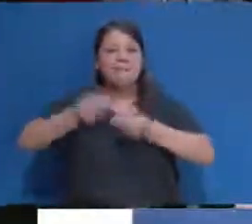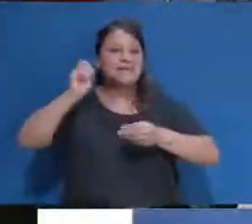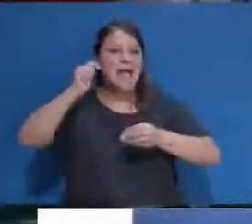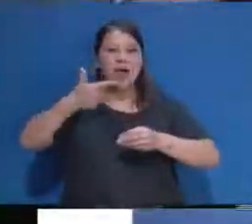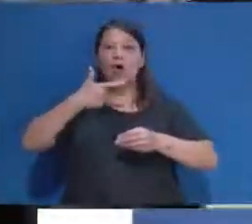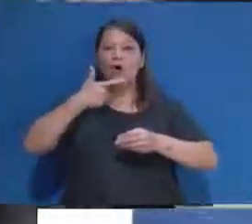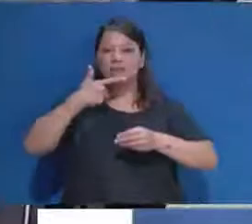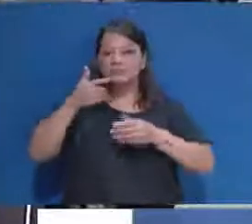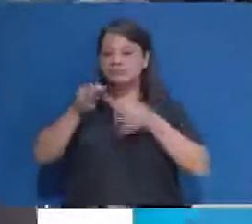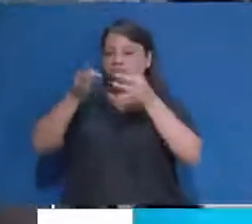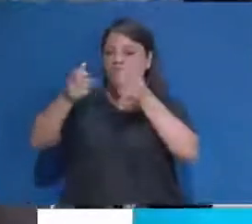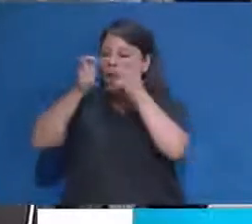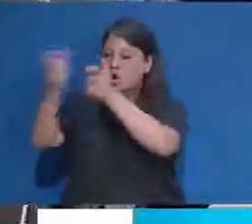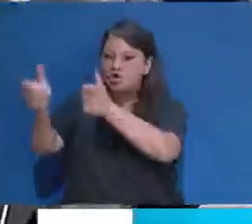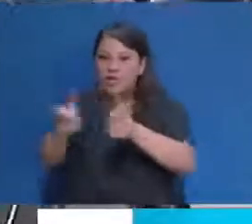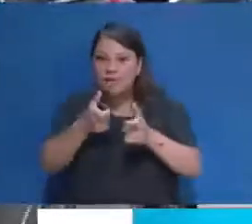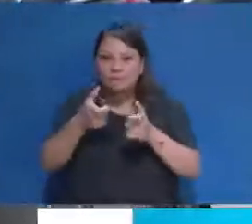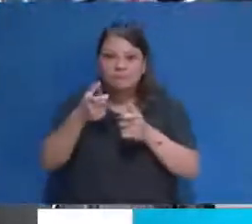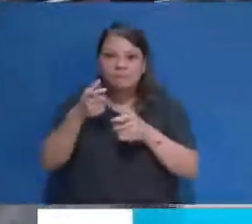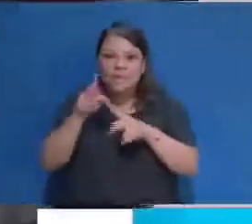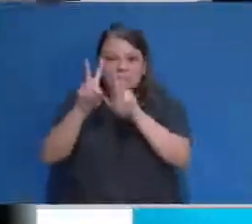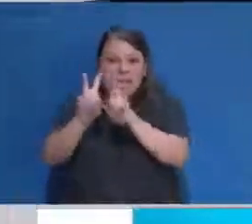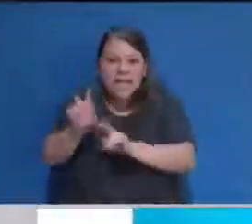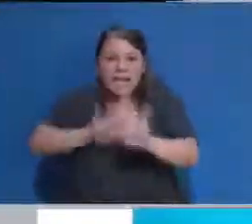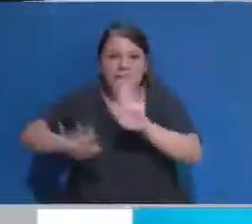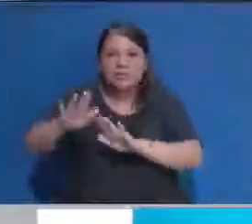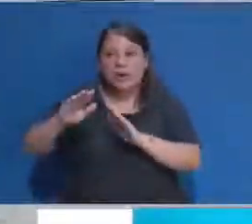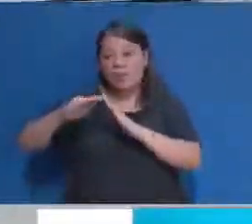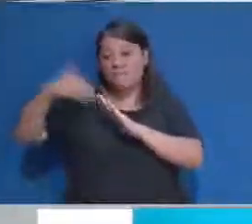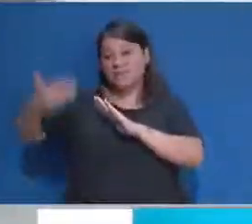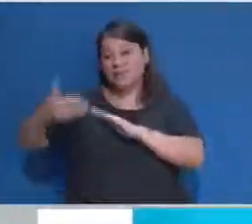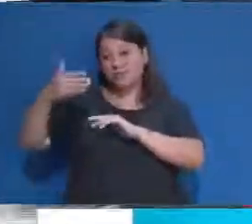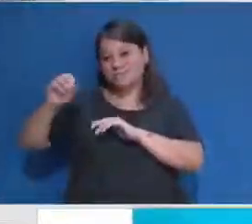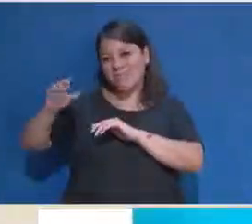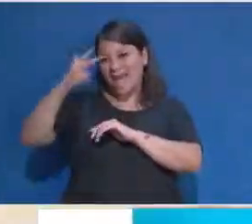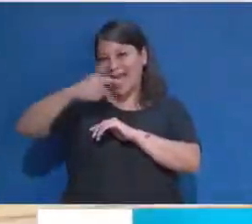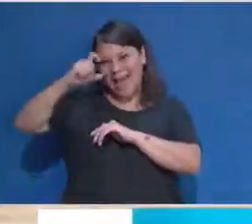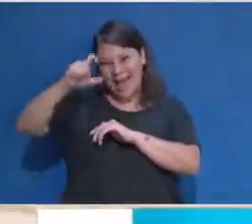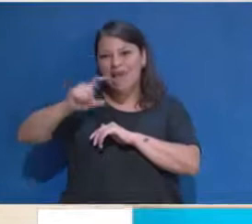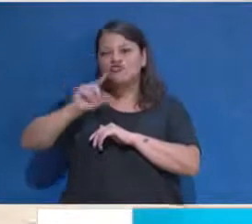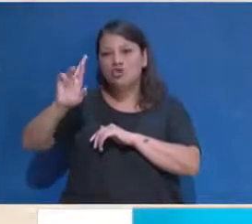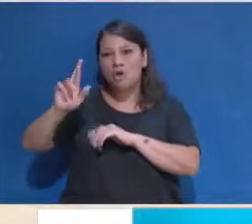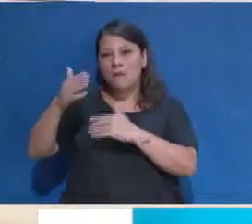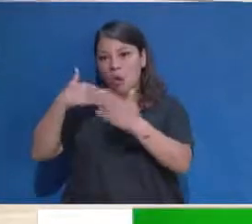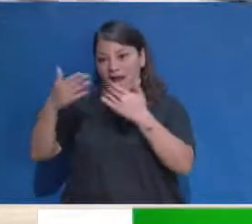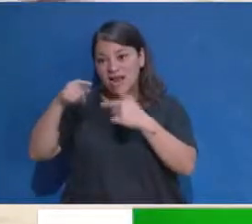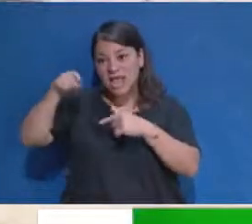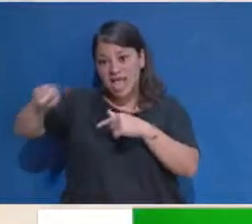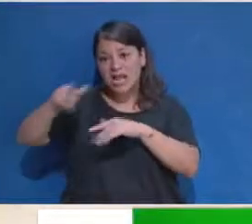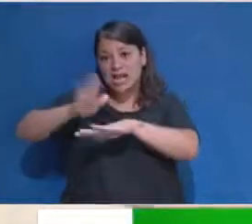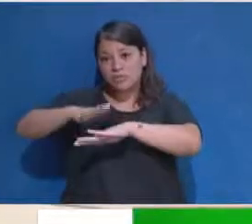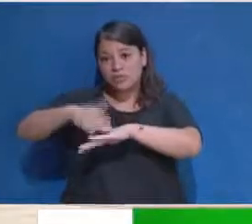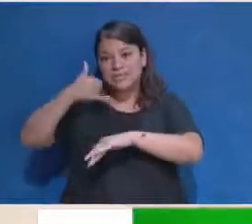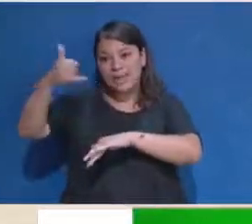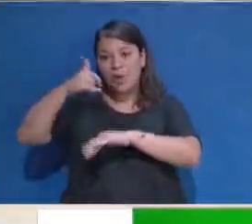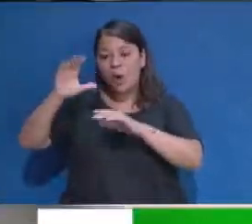determinar qué fue lo que pasó a ver nosotros vamos a hablar con héctor que es un vecino que fue quienes se percató de esta situación y quien llamó a